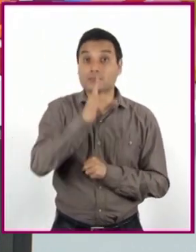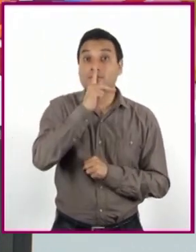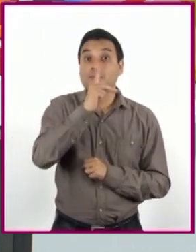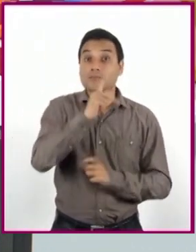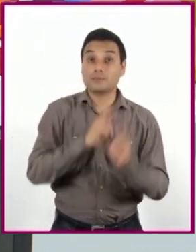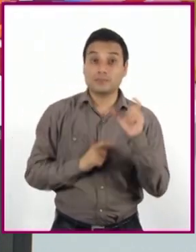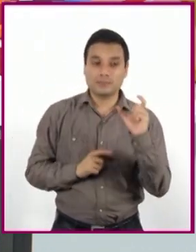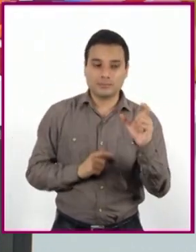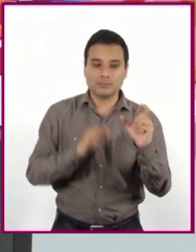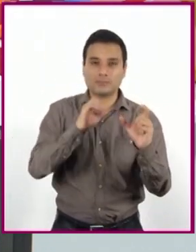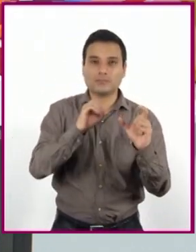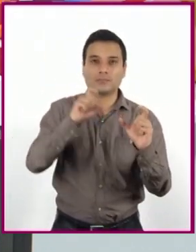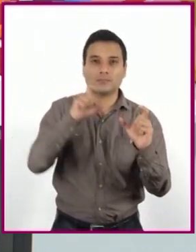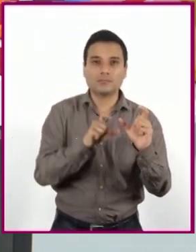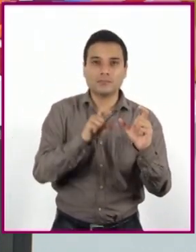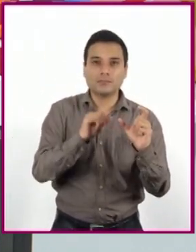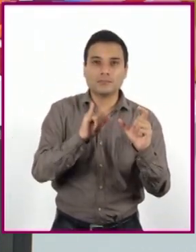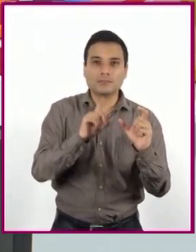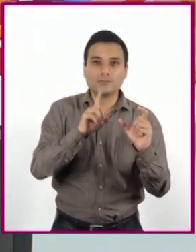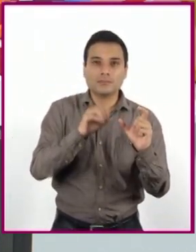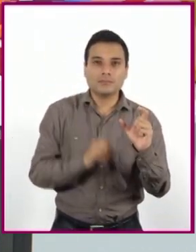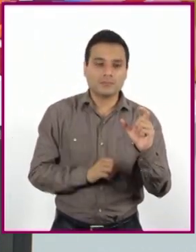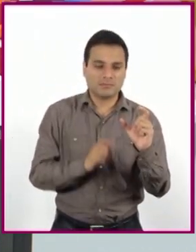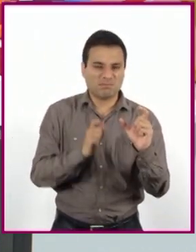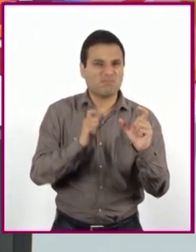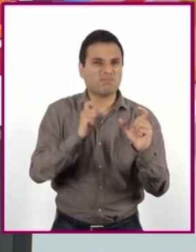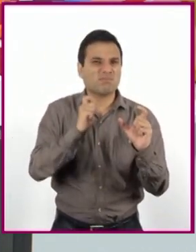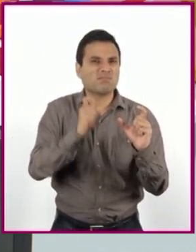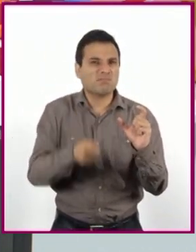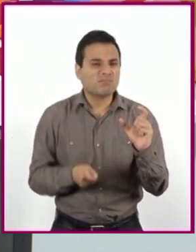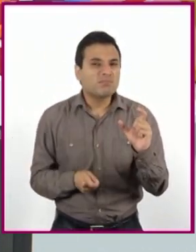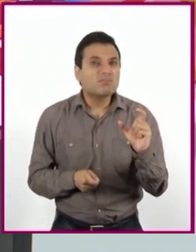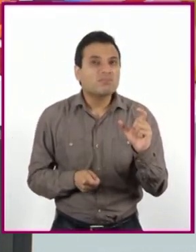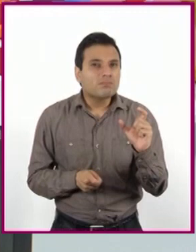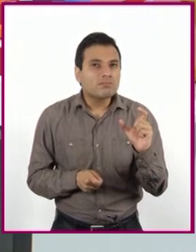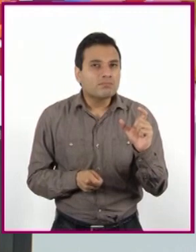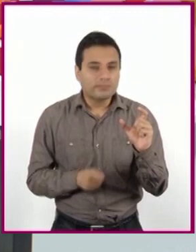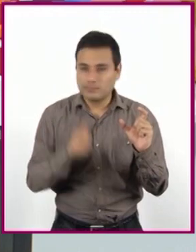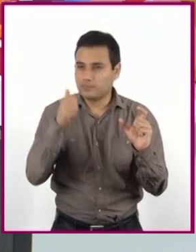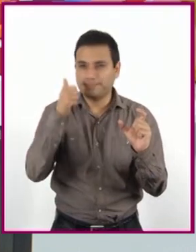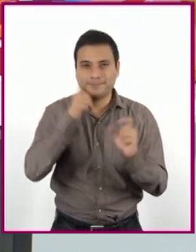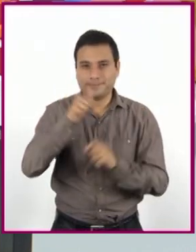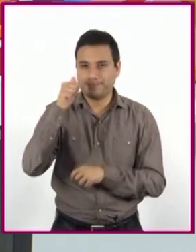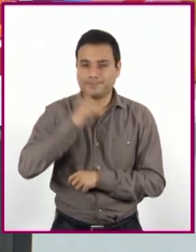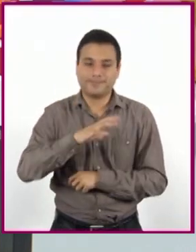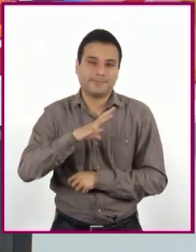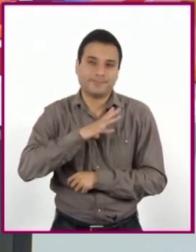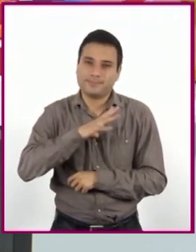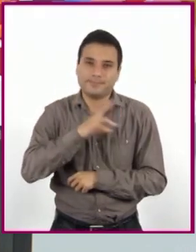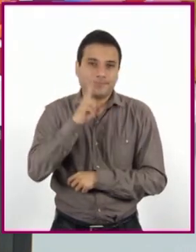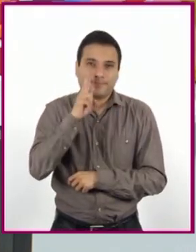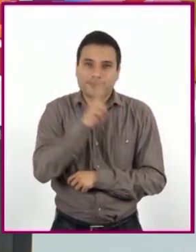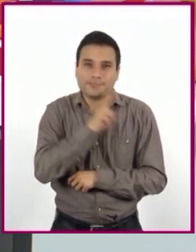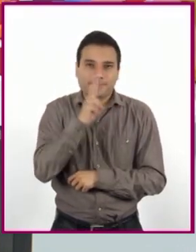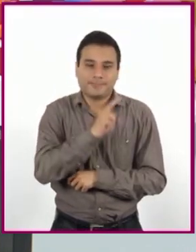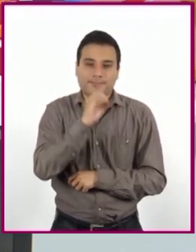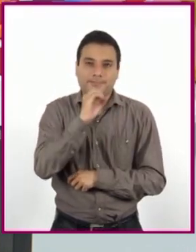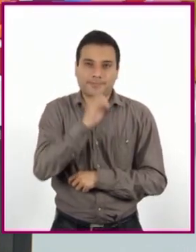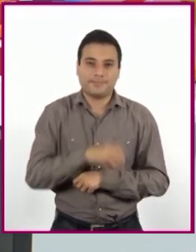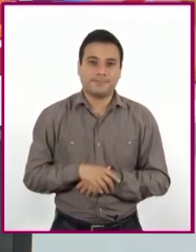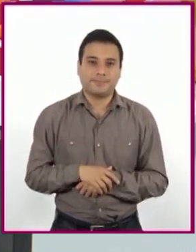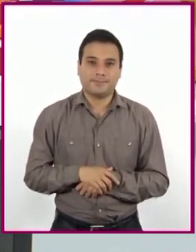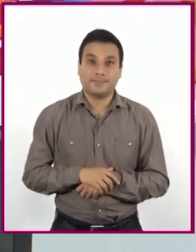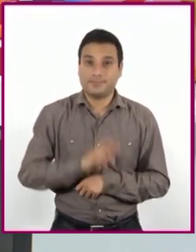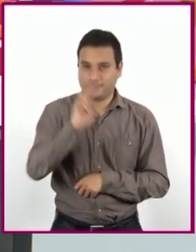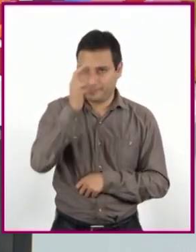encontramos óxido. Los compuestos que en su nombre contienen óxido siempre se encuentra el oxígeno presente. Recuerden que